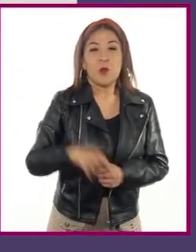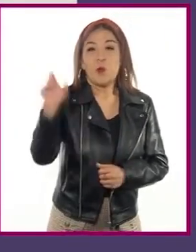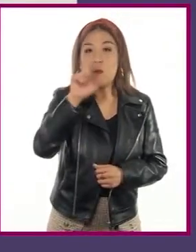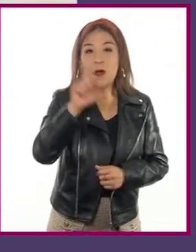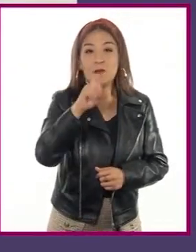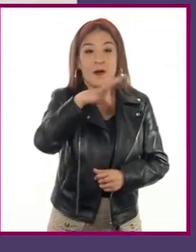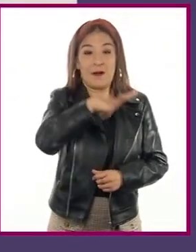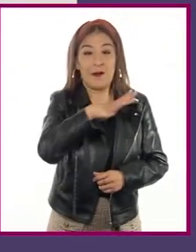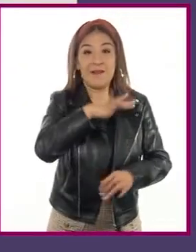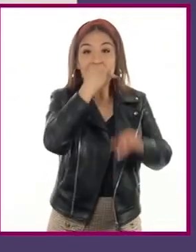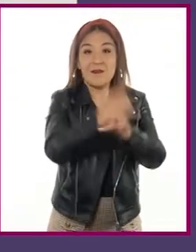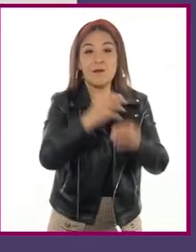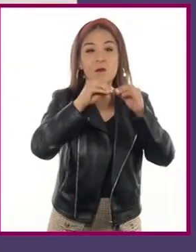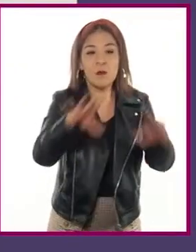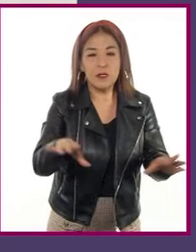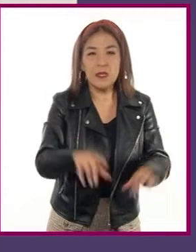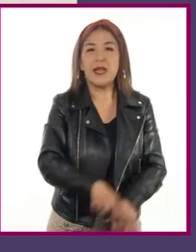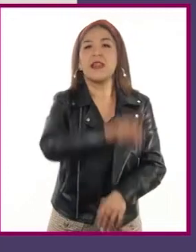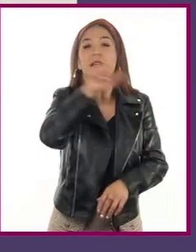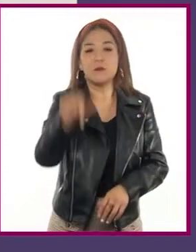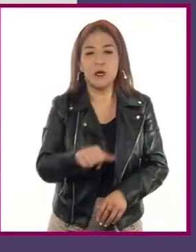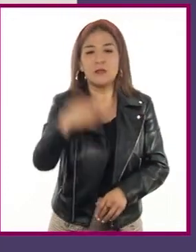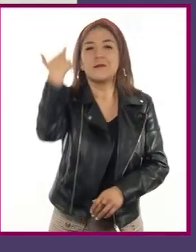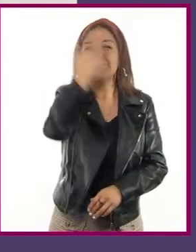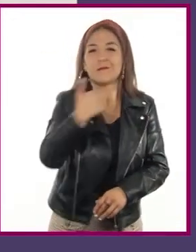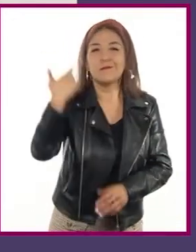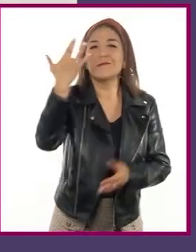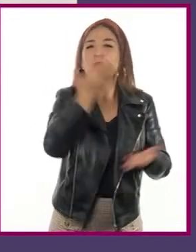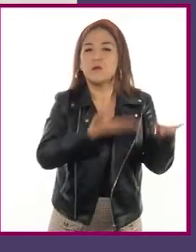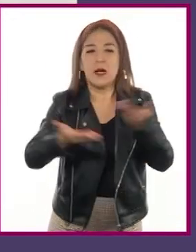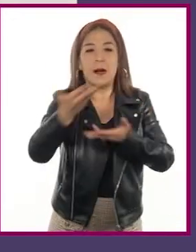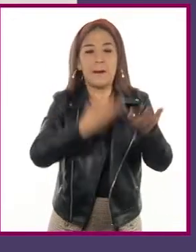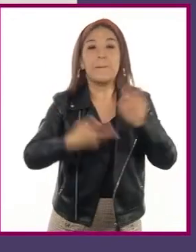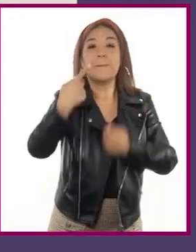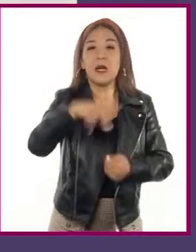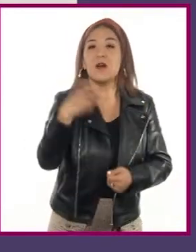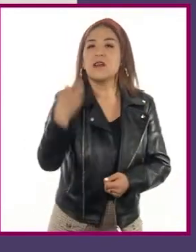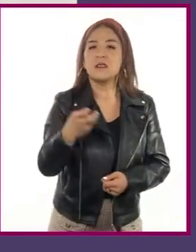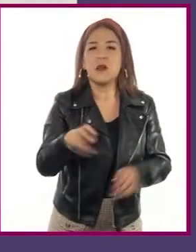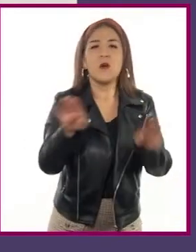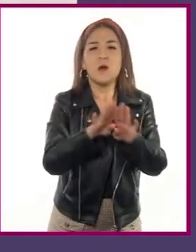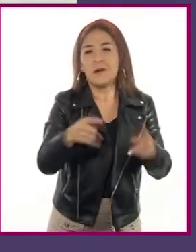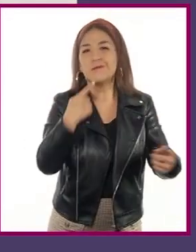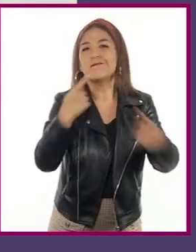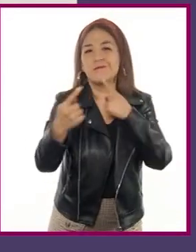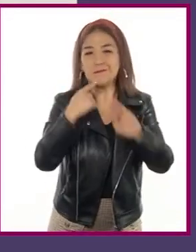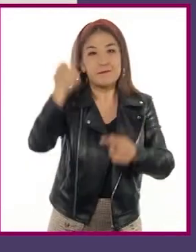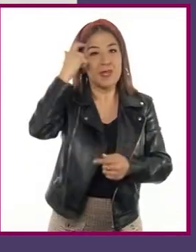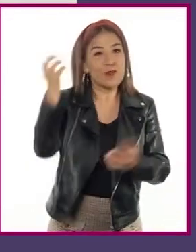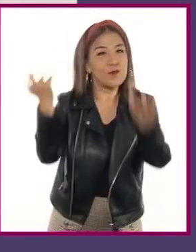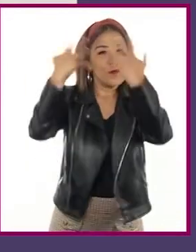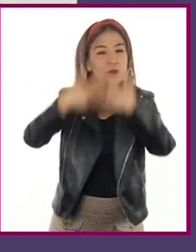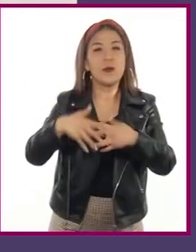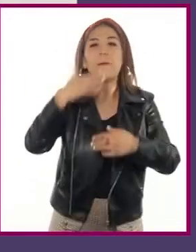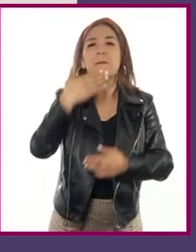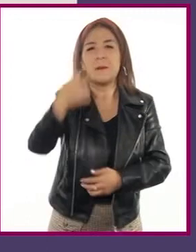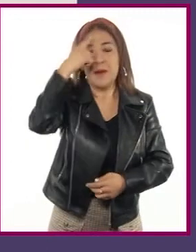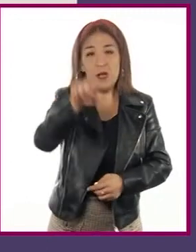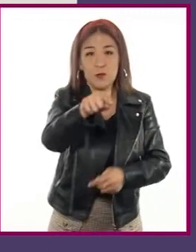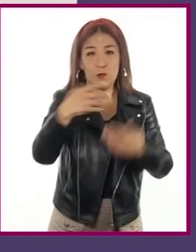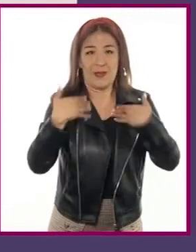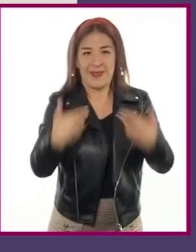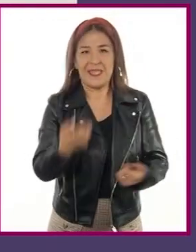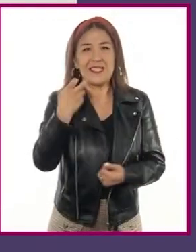una información, se procede a su análisis, pero este tiene que ser crítico. Para comprender estos